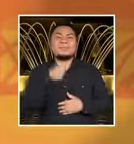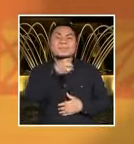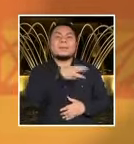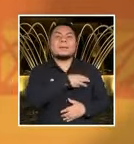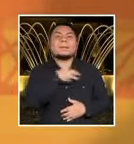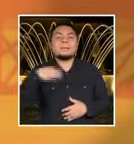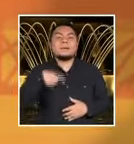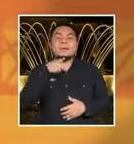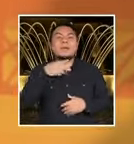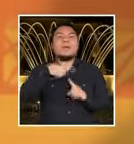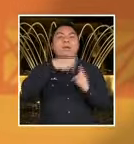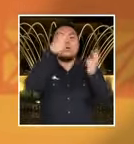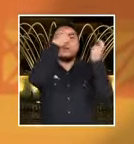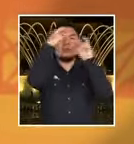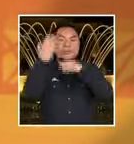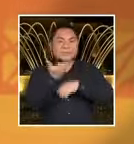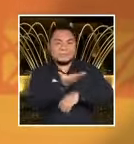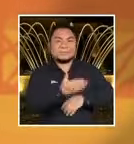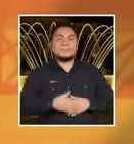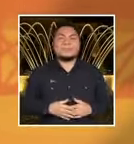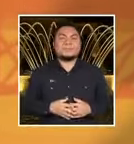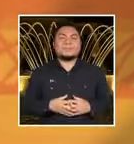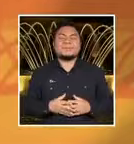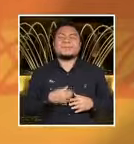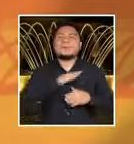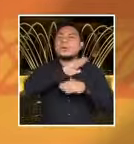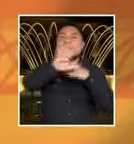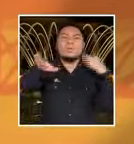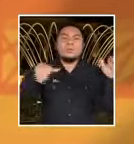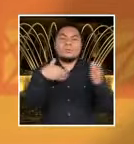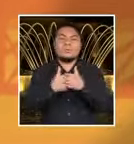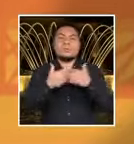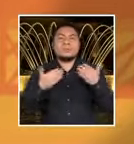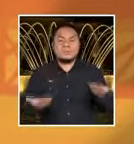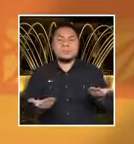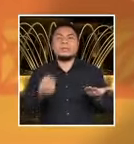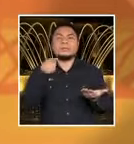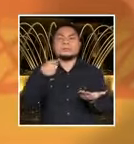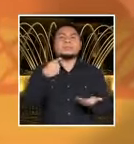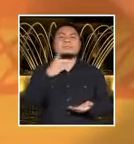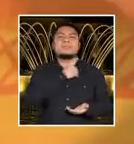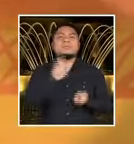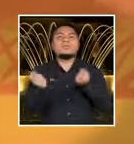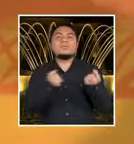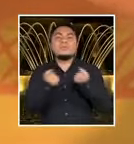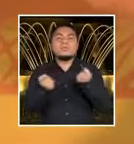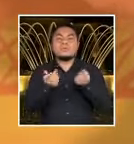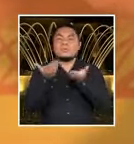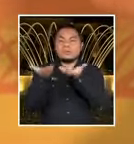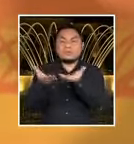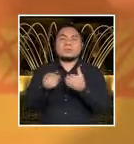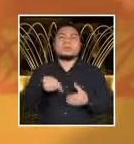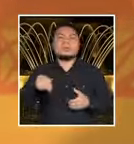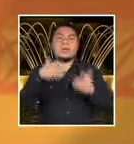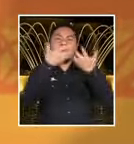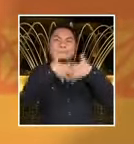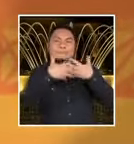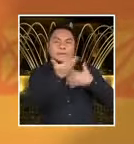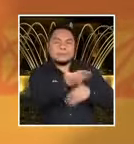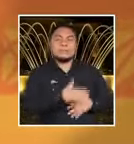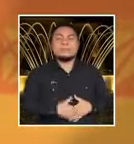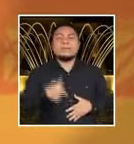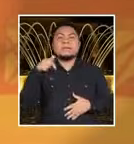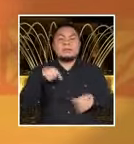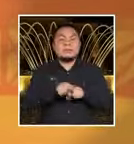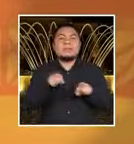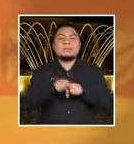Ministra de Comercio Exterior y Turismo, a todos los directivos de los gremios empresariales